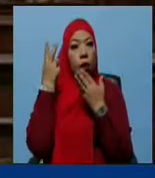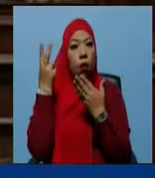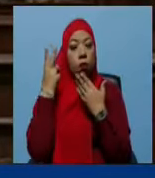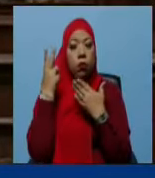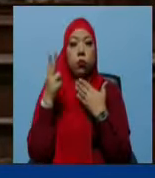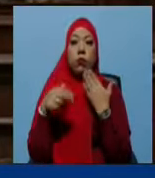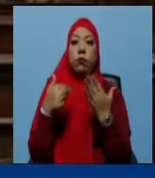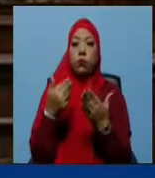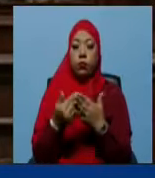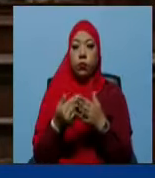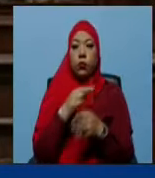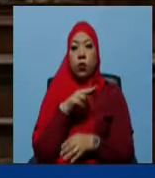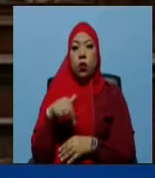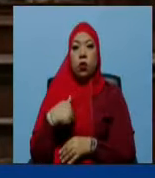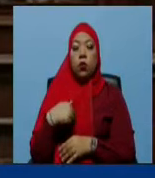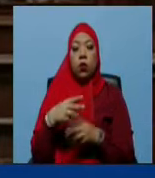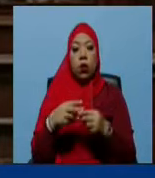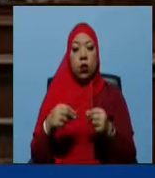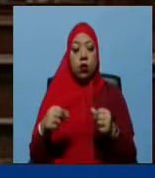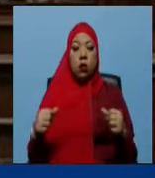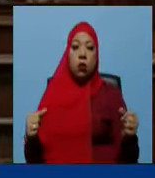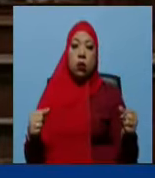afrodescendientes en nuestras tierras.